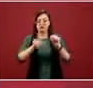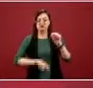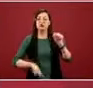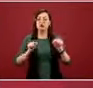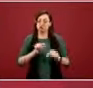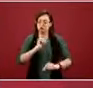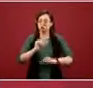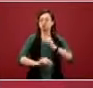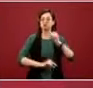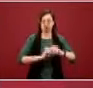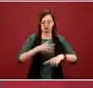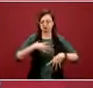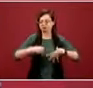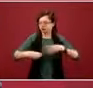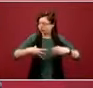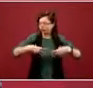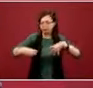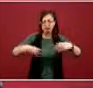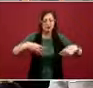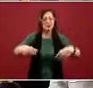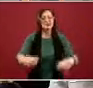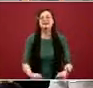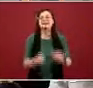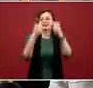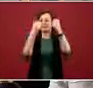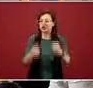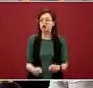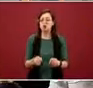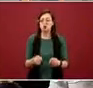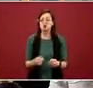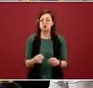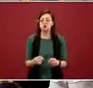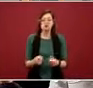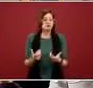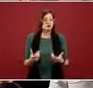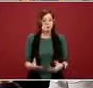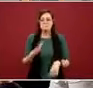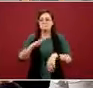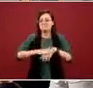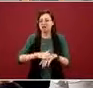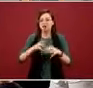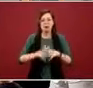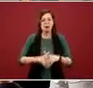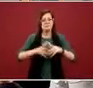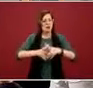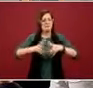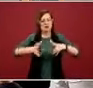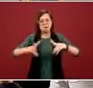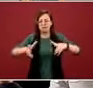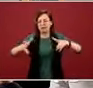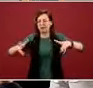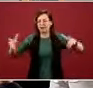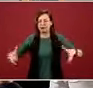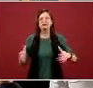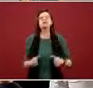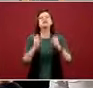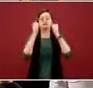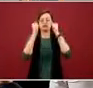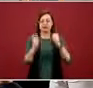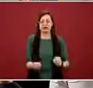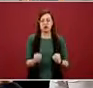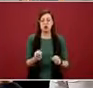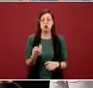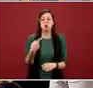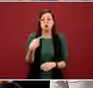duda. Va a haber un momento en el que en México los casos estén progresando, multiplicando de manera muy acelerada. Pero